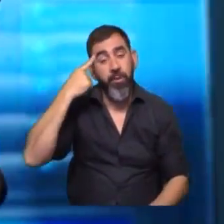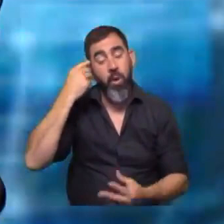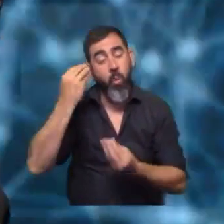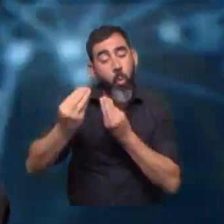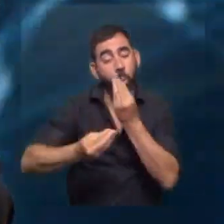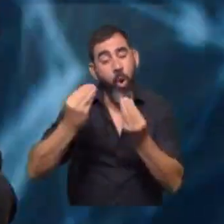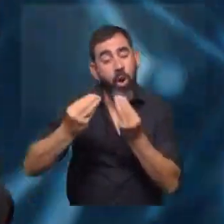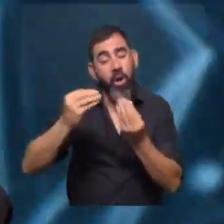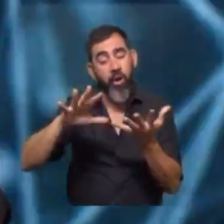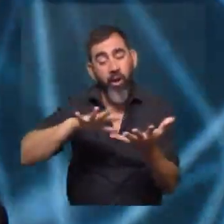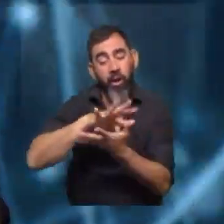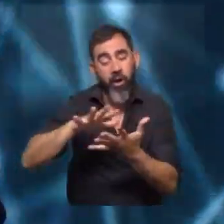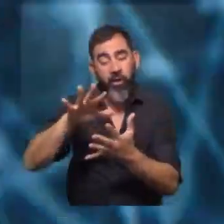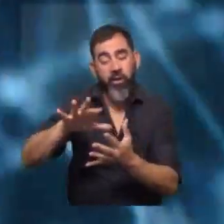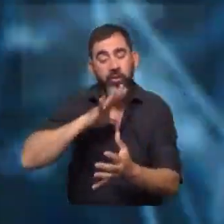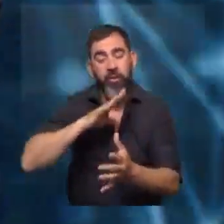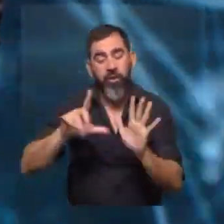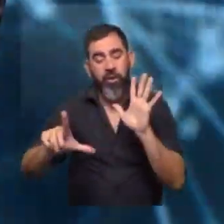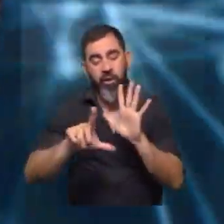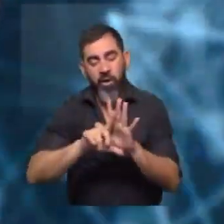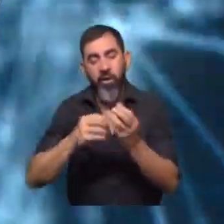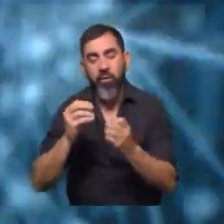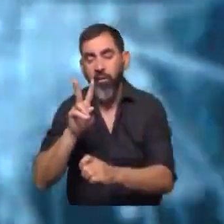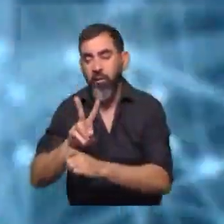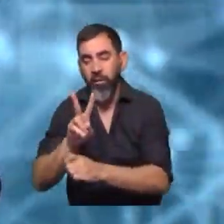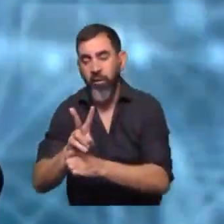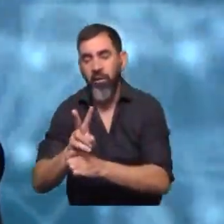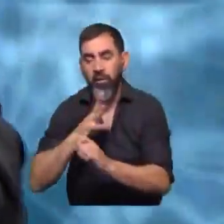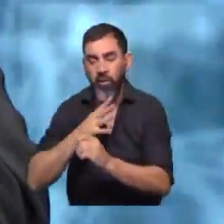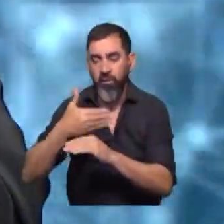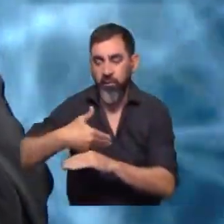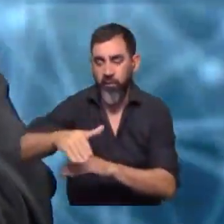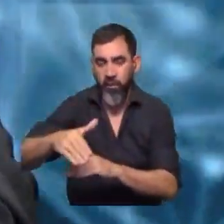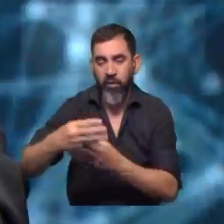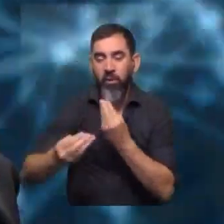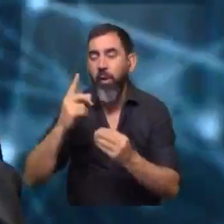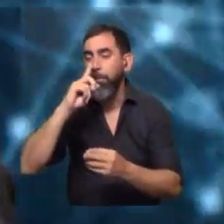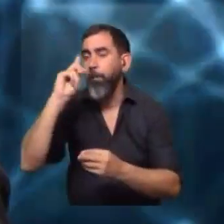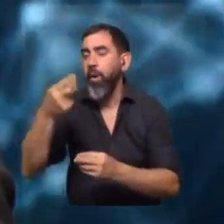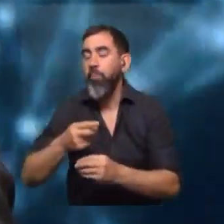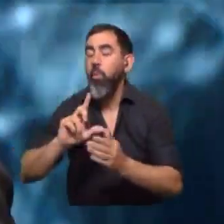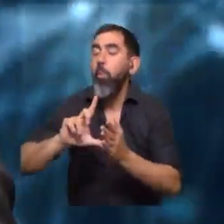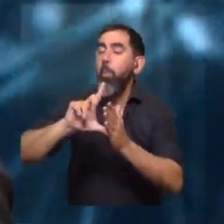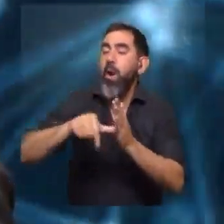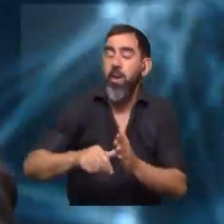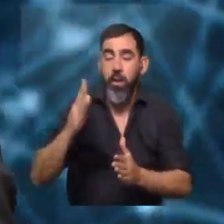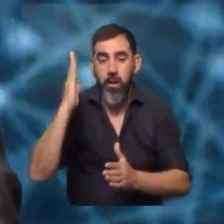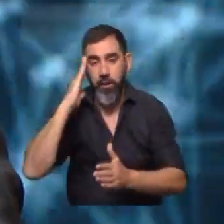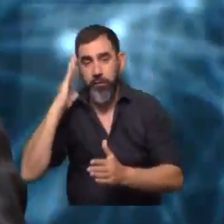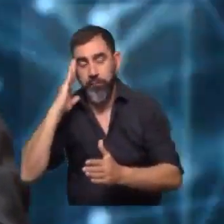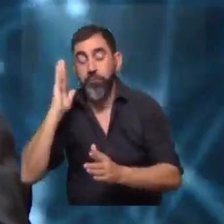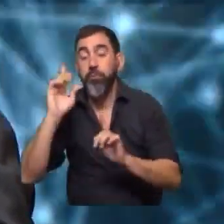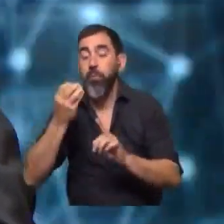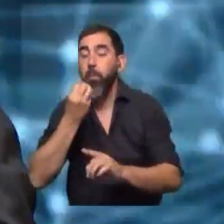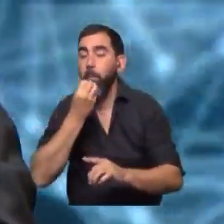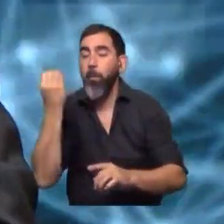son esos espacios donde yo tengo que legislar, qué es lo que quiero cuidar, qué es lo que estoy dispuesto a ceder, qué va a ser más rápido, qué va a ser más lento, y de esa manera generar mejores